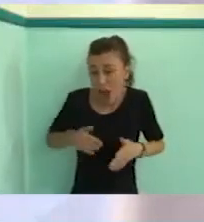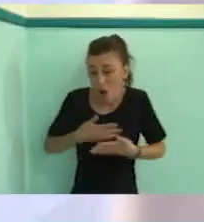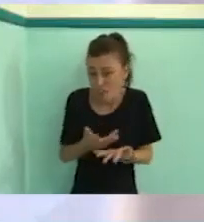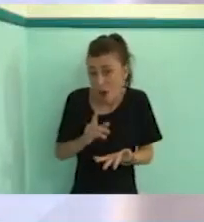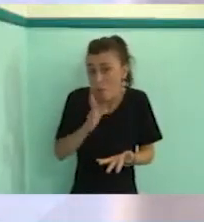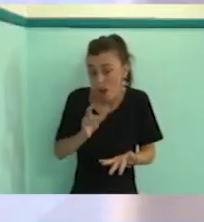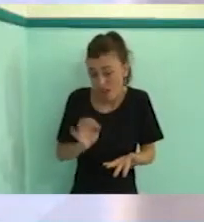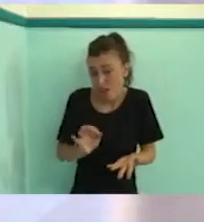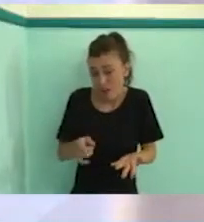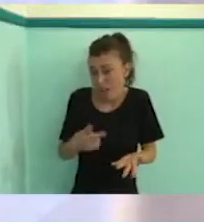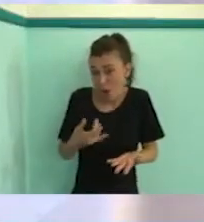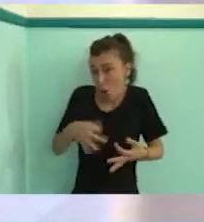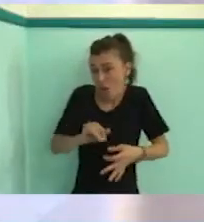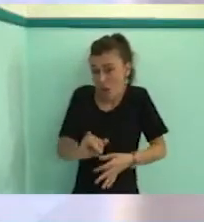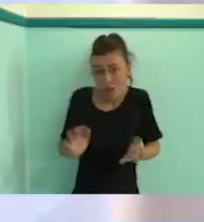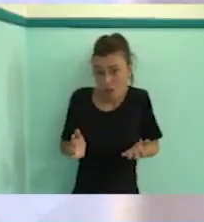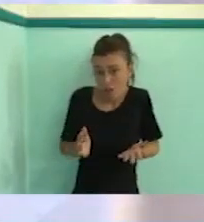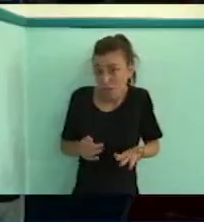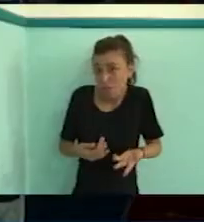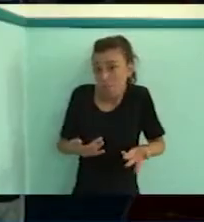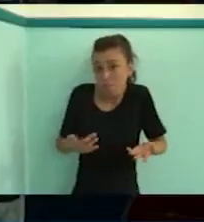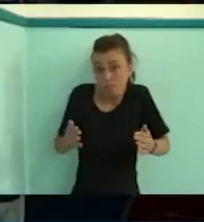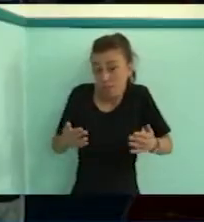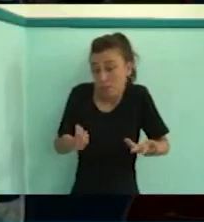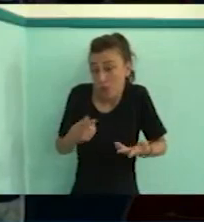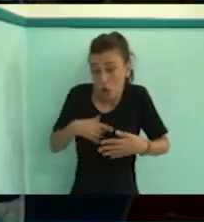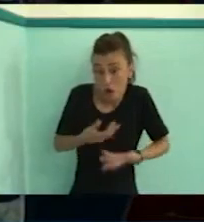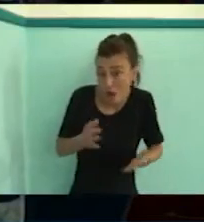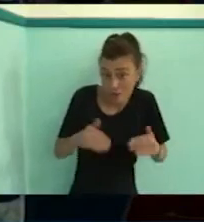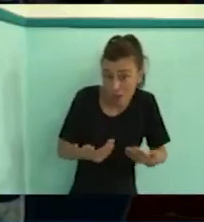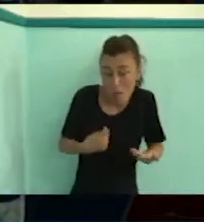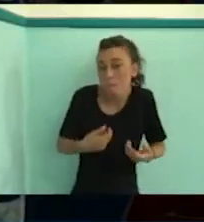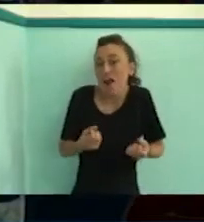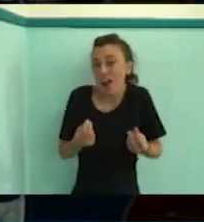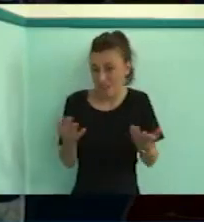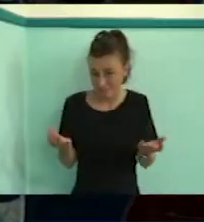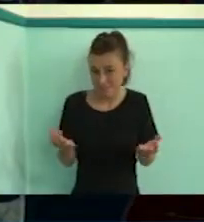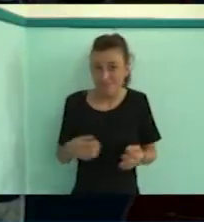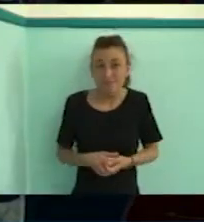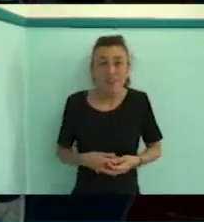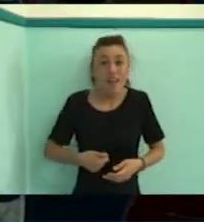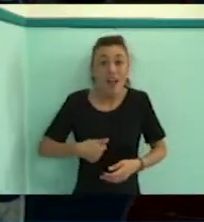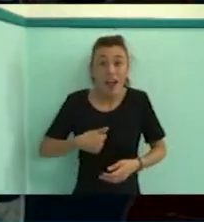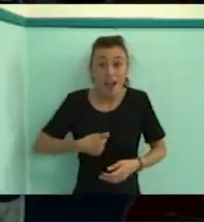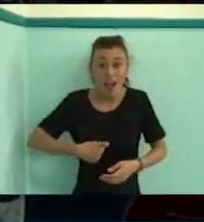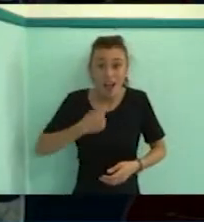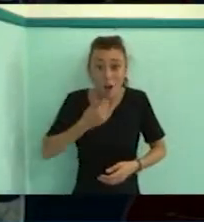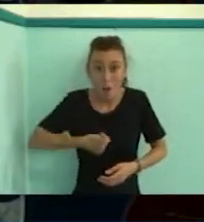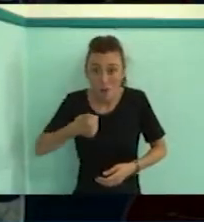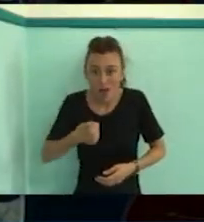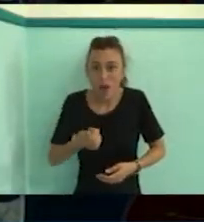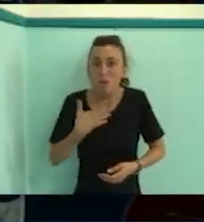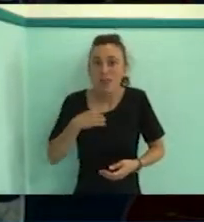que lo único que nos queda si no si no para qué alguien más no joris puis preguntar